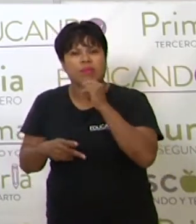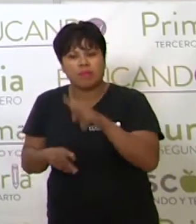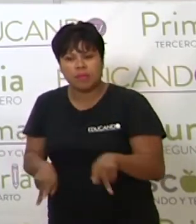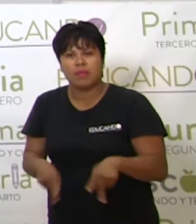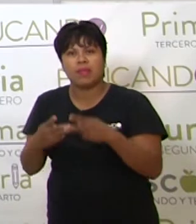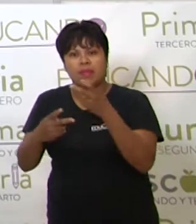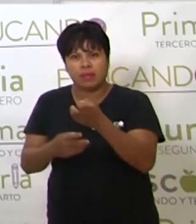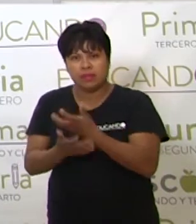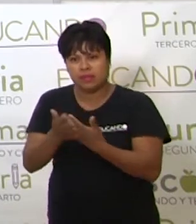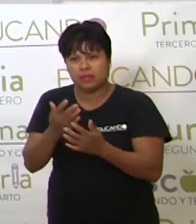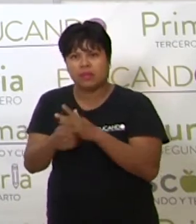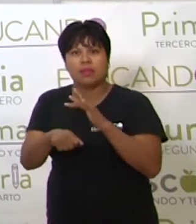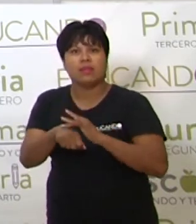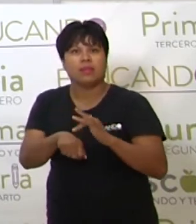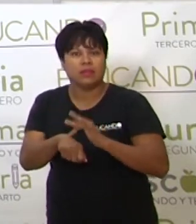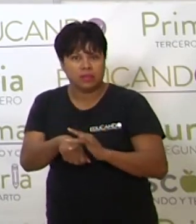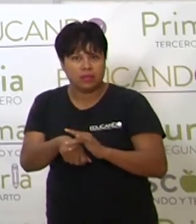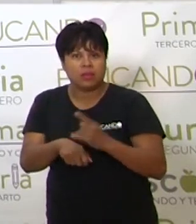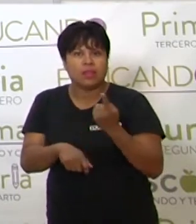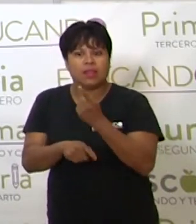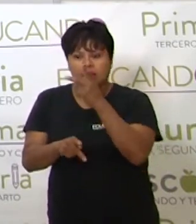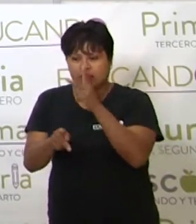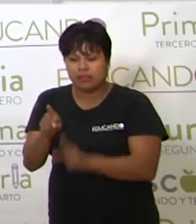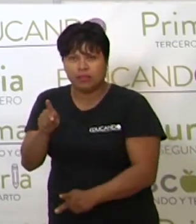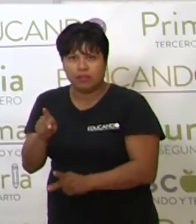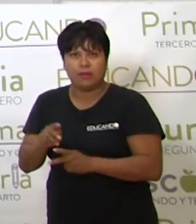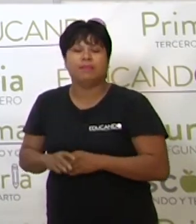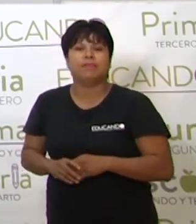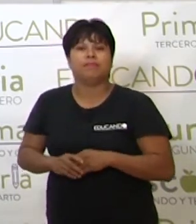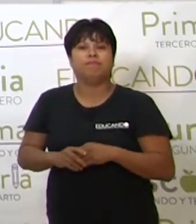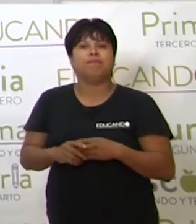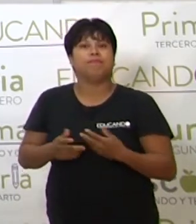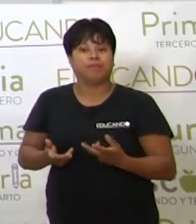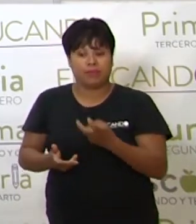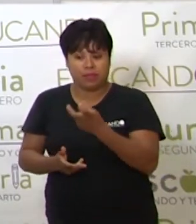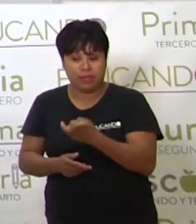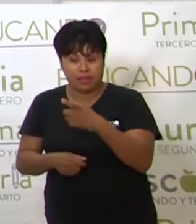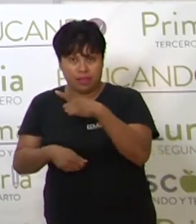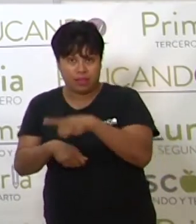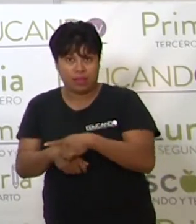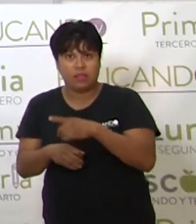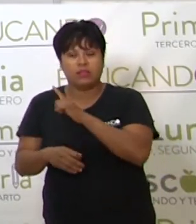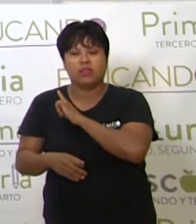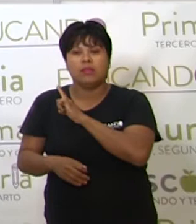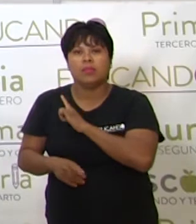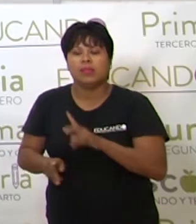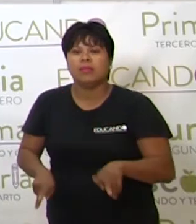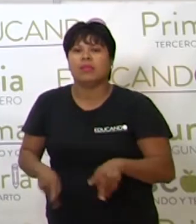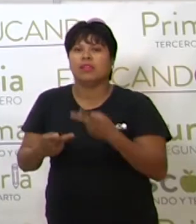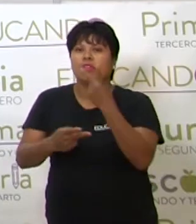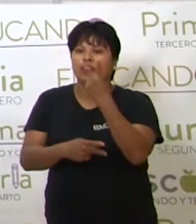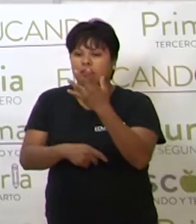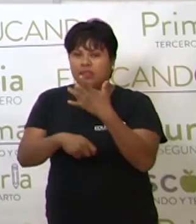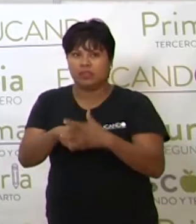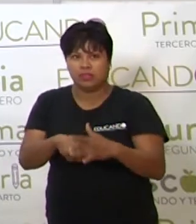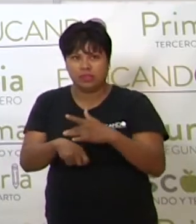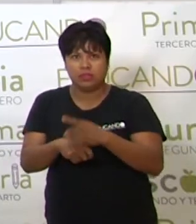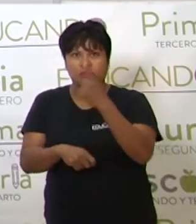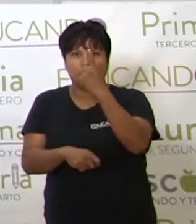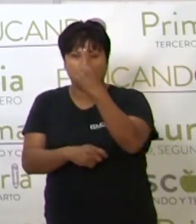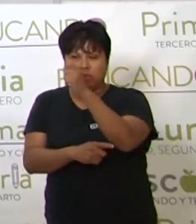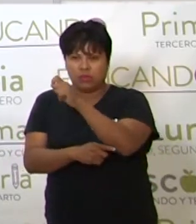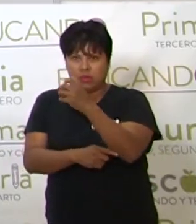porciones de queso que les sobran en este día vendió nada más dos quesos y un